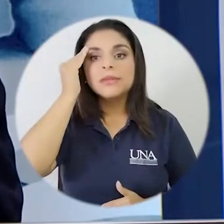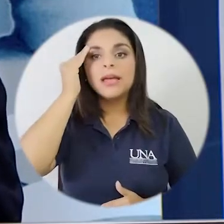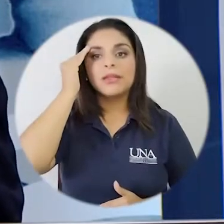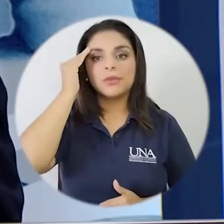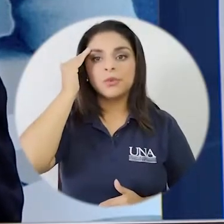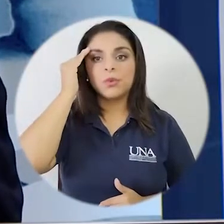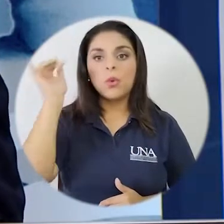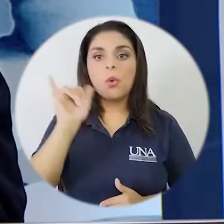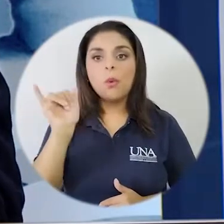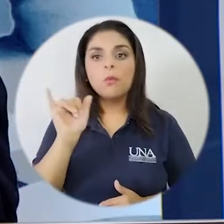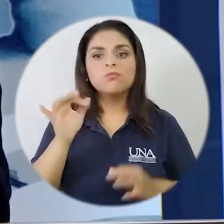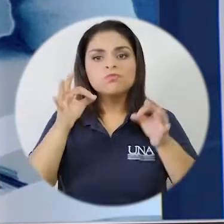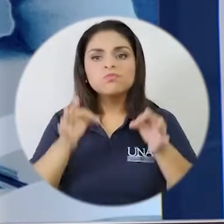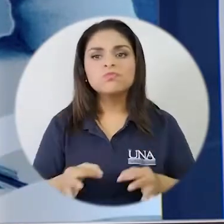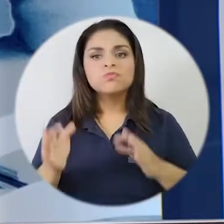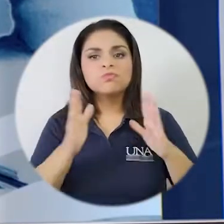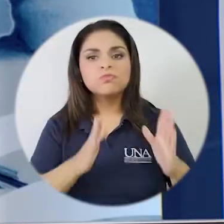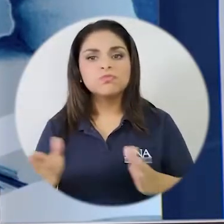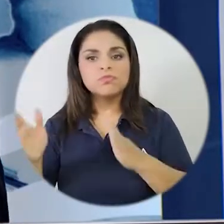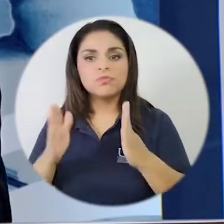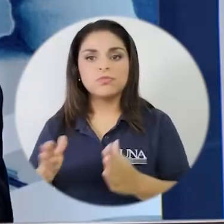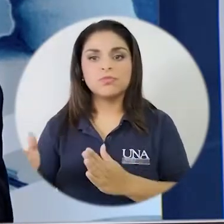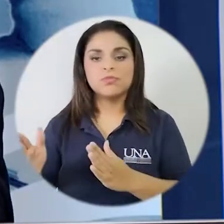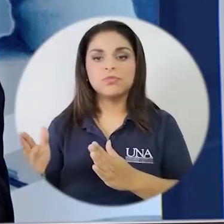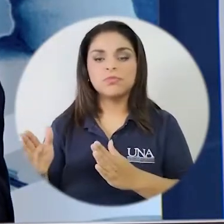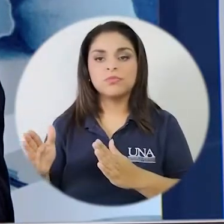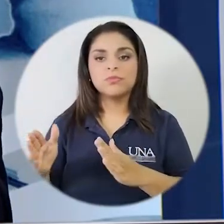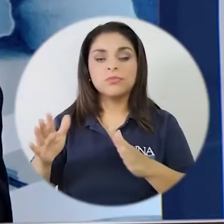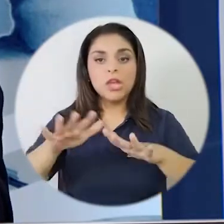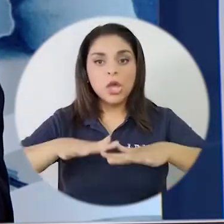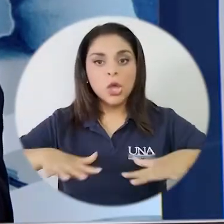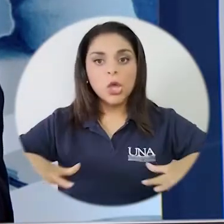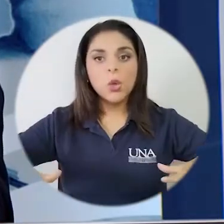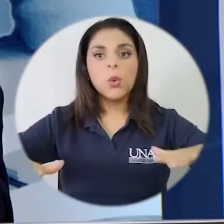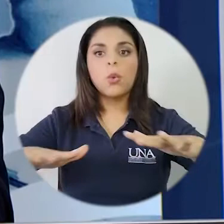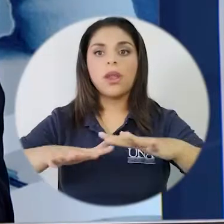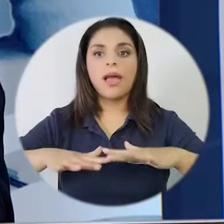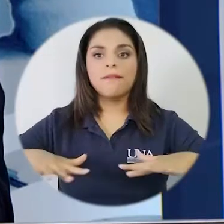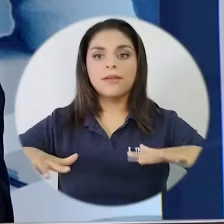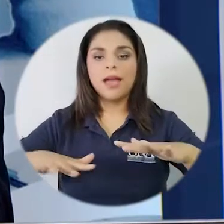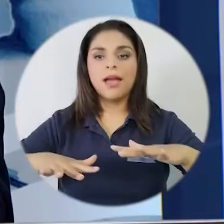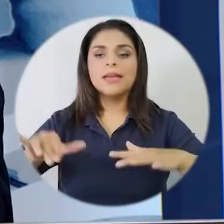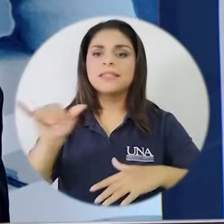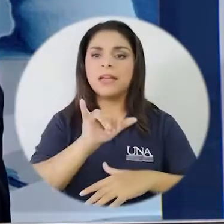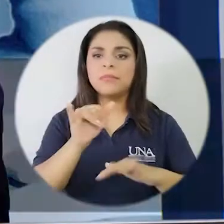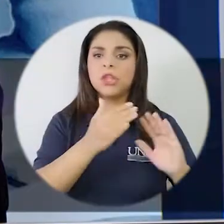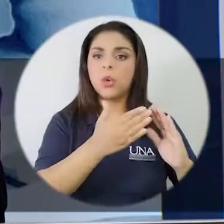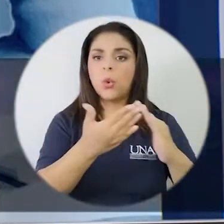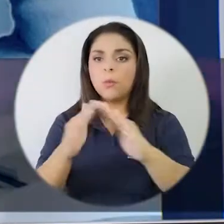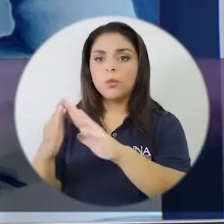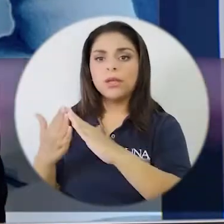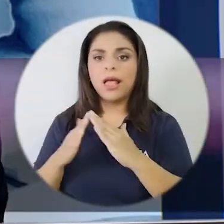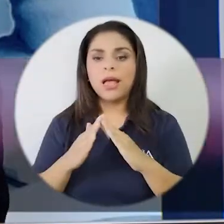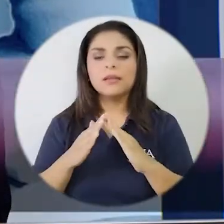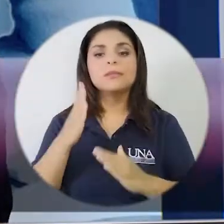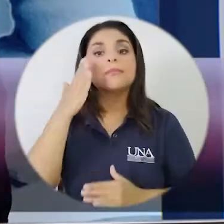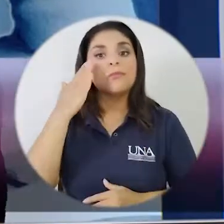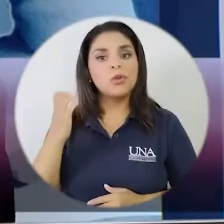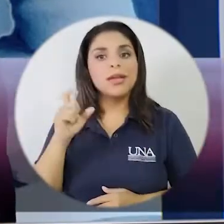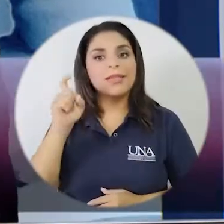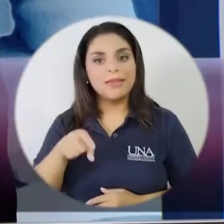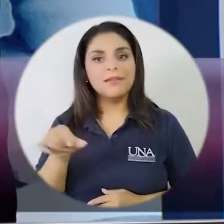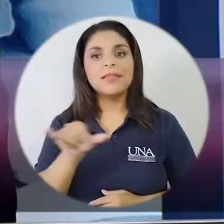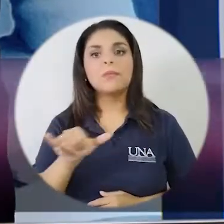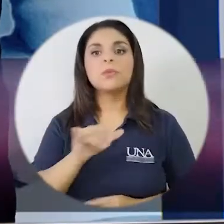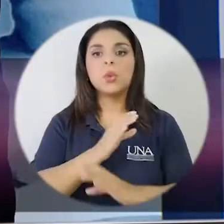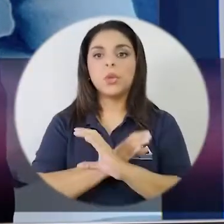un no conocimiento y una auténtica planificación, ¿verdad?, geográfica y también de comunidades, porque hasta